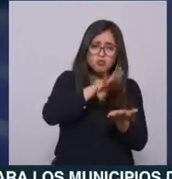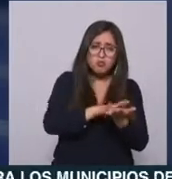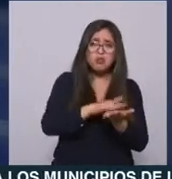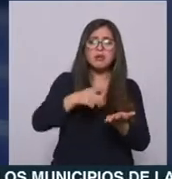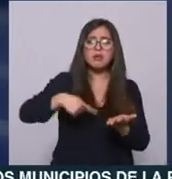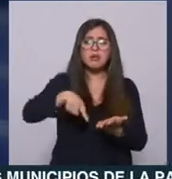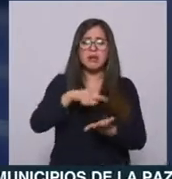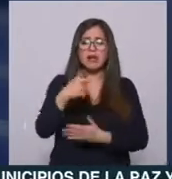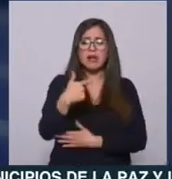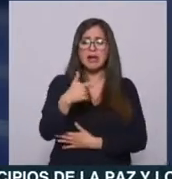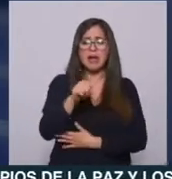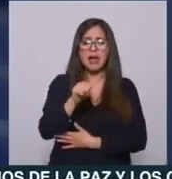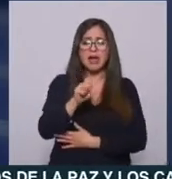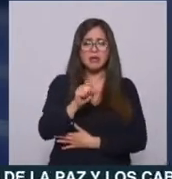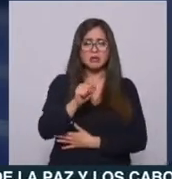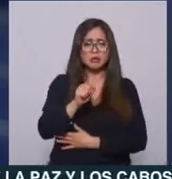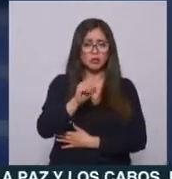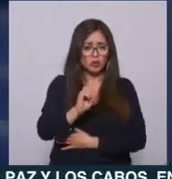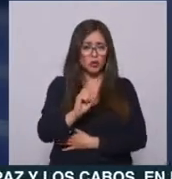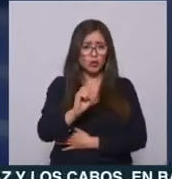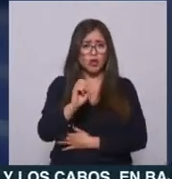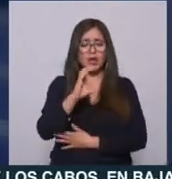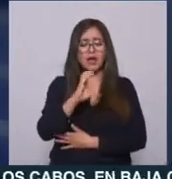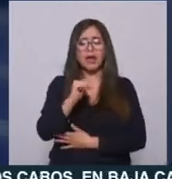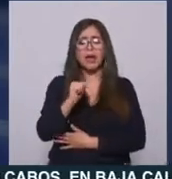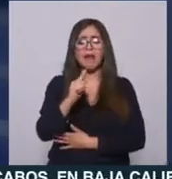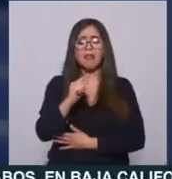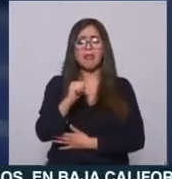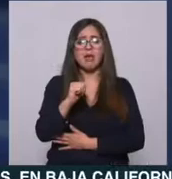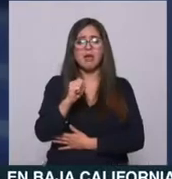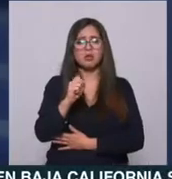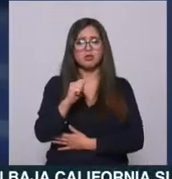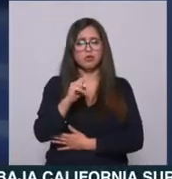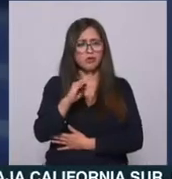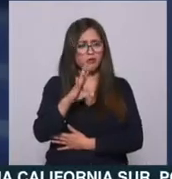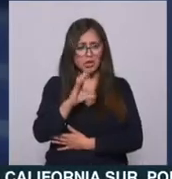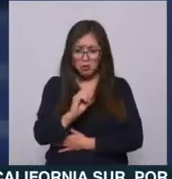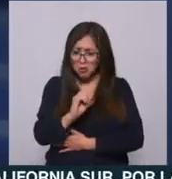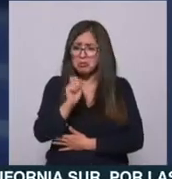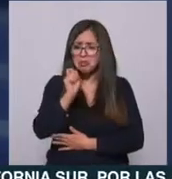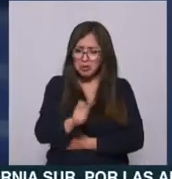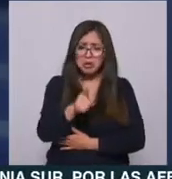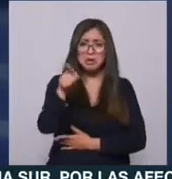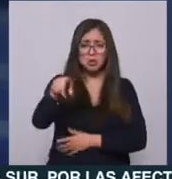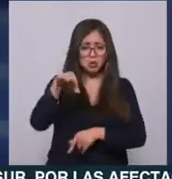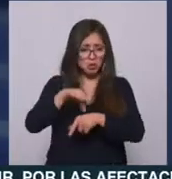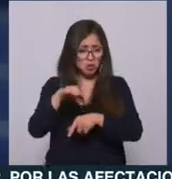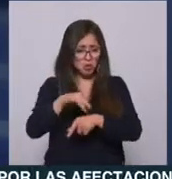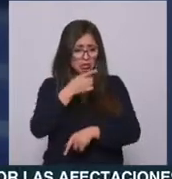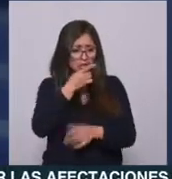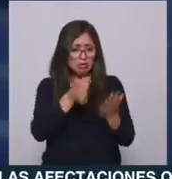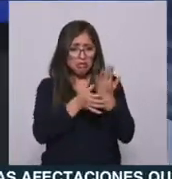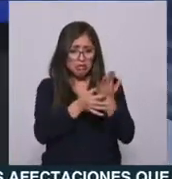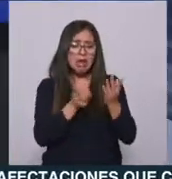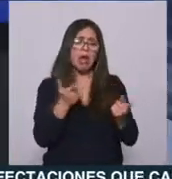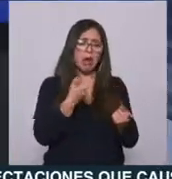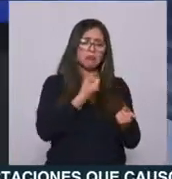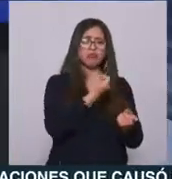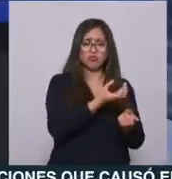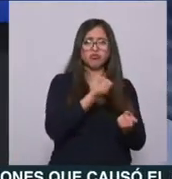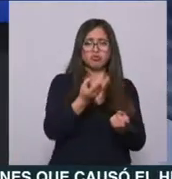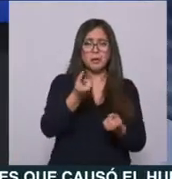catastróficos pues han tenido el tratamiento indicado como se les ha prescrito, y esto pues es gracias específicamente a la